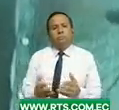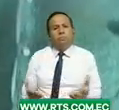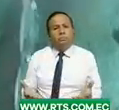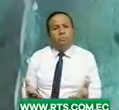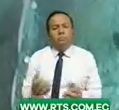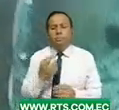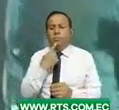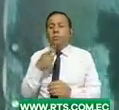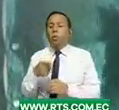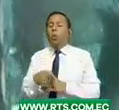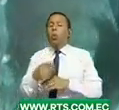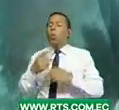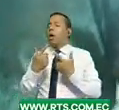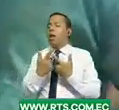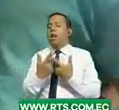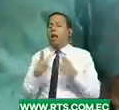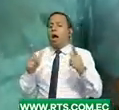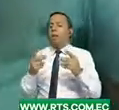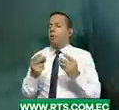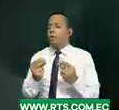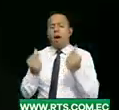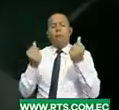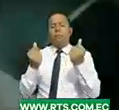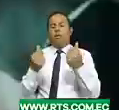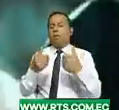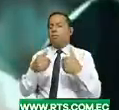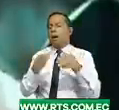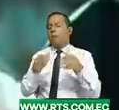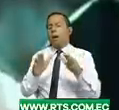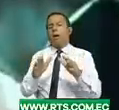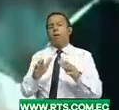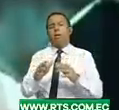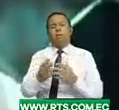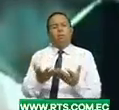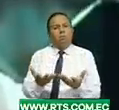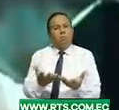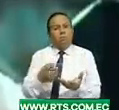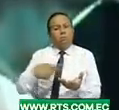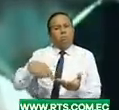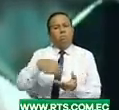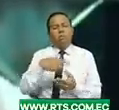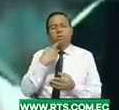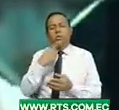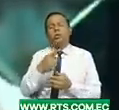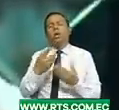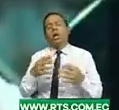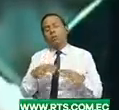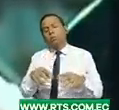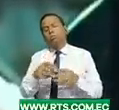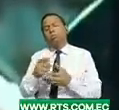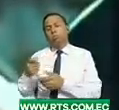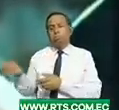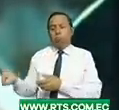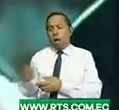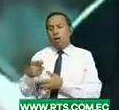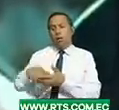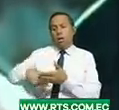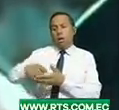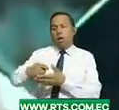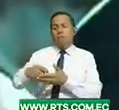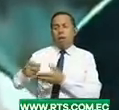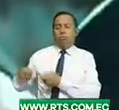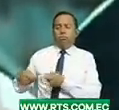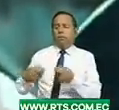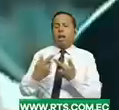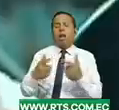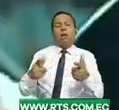inmediata libertad de los mismos para el efecto. Gírese la boleta de excarcelación. Volviendo a las